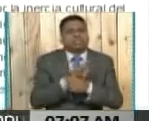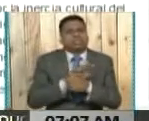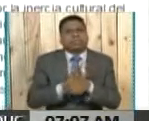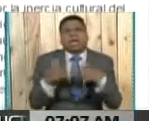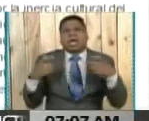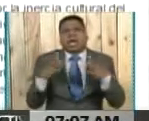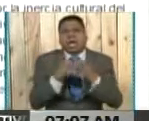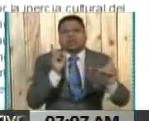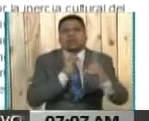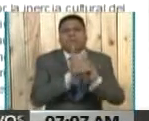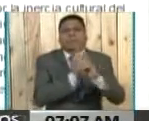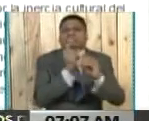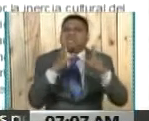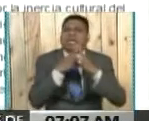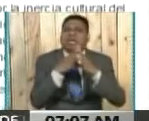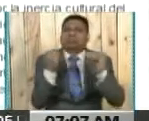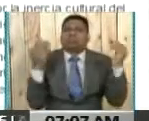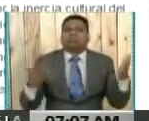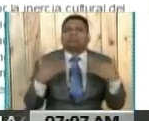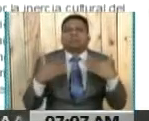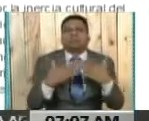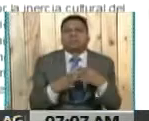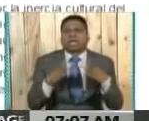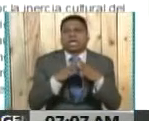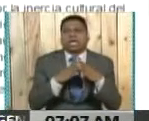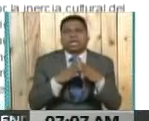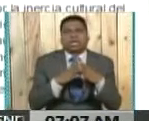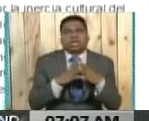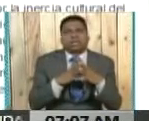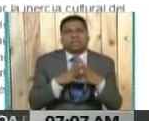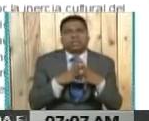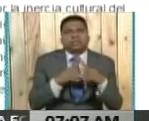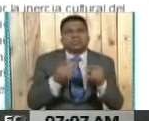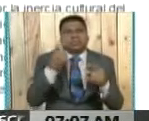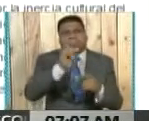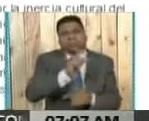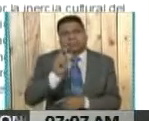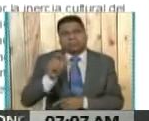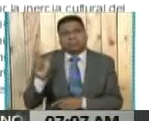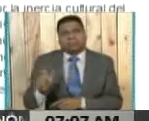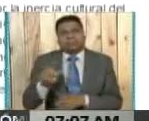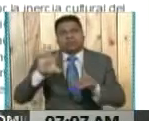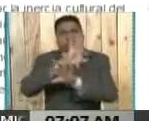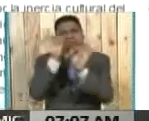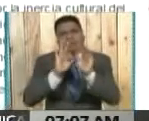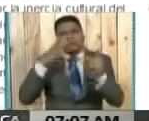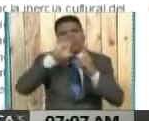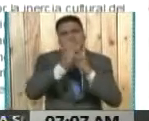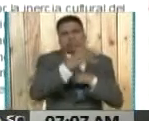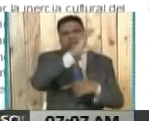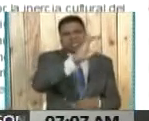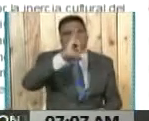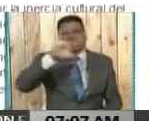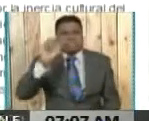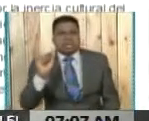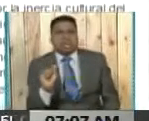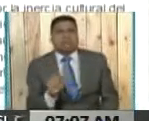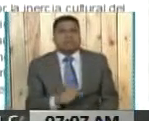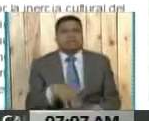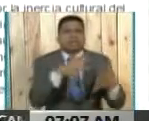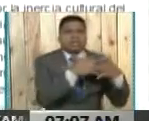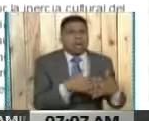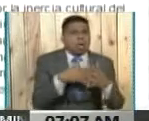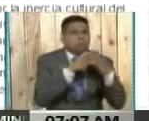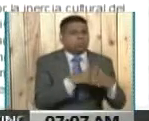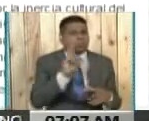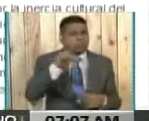despliegue de estimuladores a través de los operadores encubiertos de carácter cultural de la CIA. Más abajo nos dice, lo que nos toca